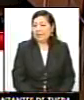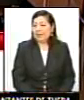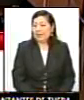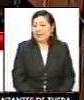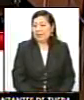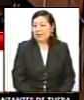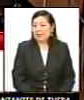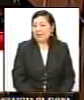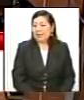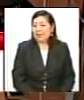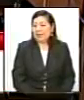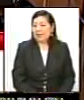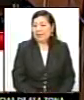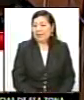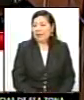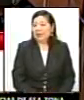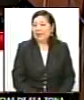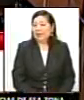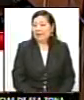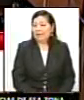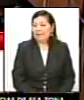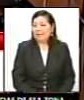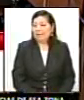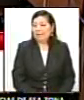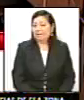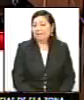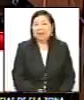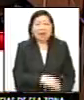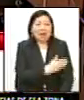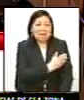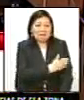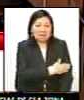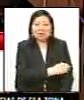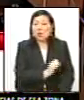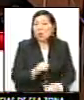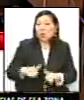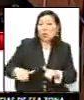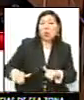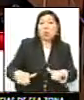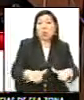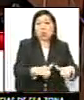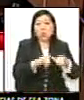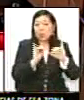Pariona a favor Mario Mantilla y a favor Nelly Cuadros. Por unanimidad